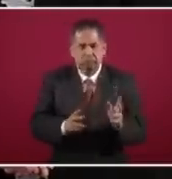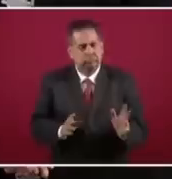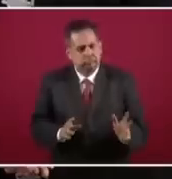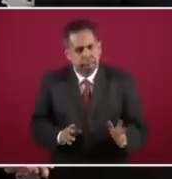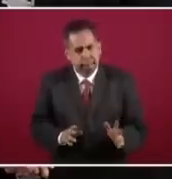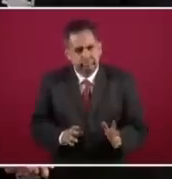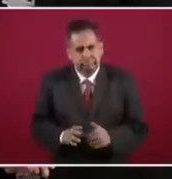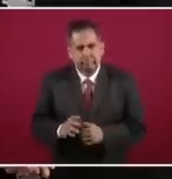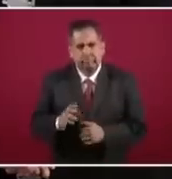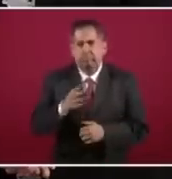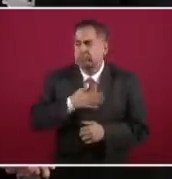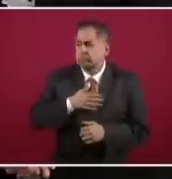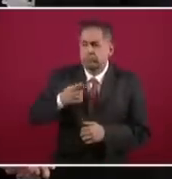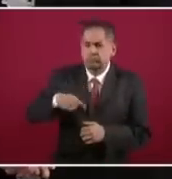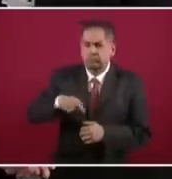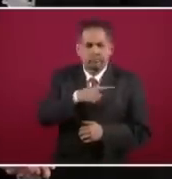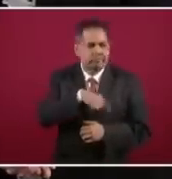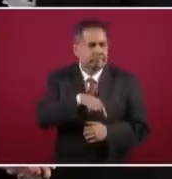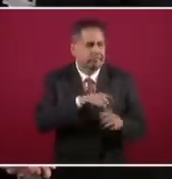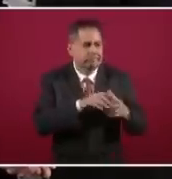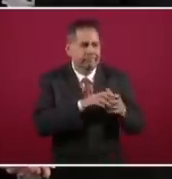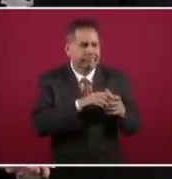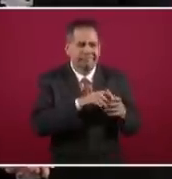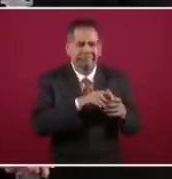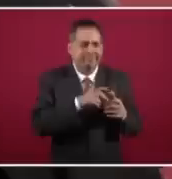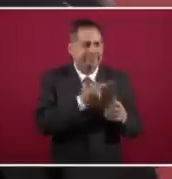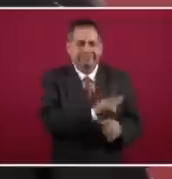y nuestros malquerientes